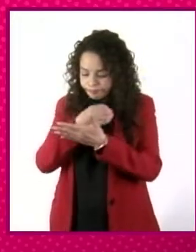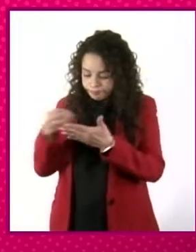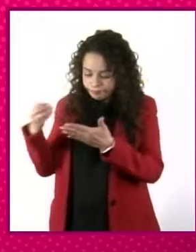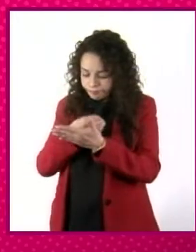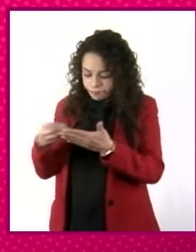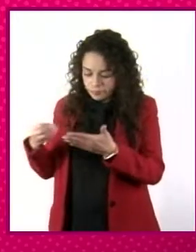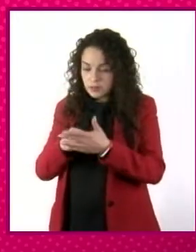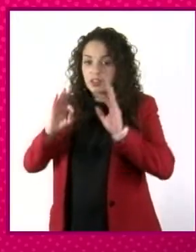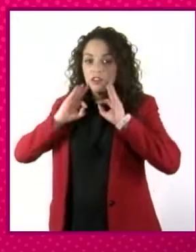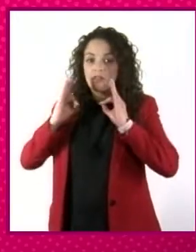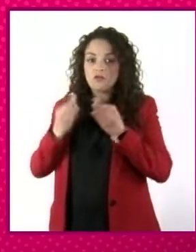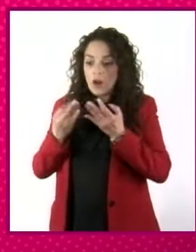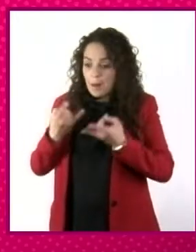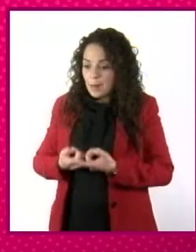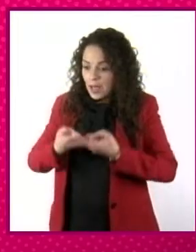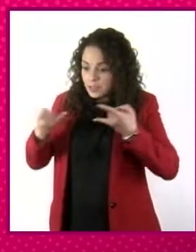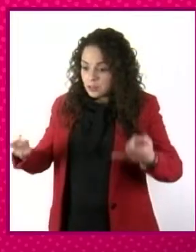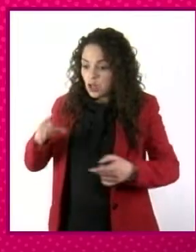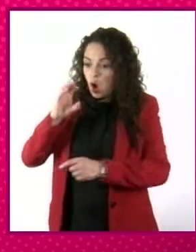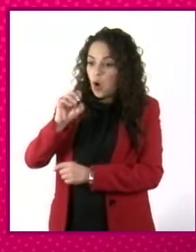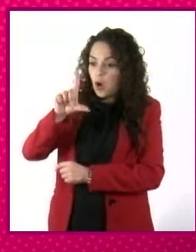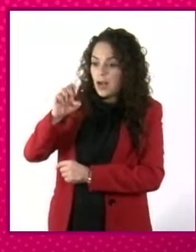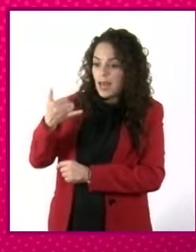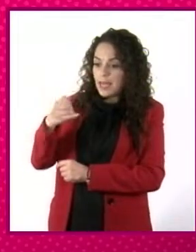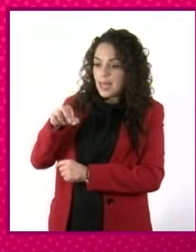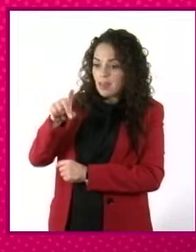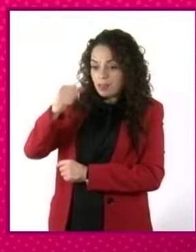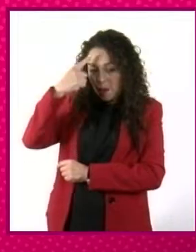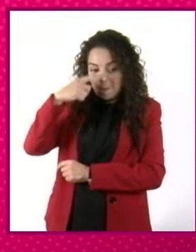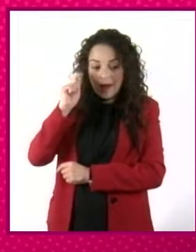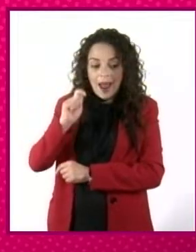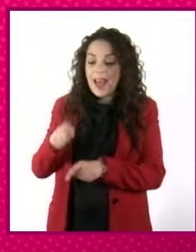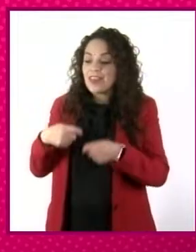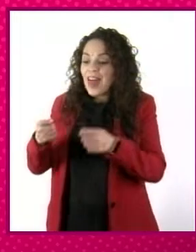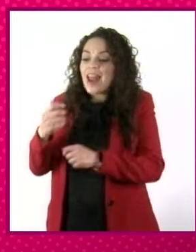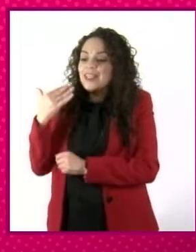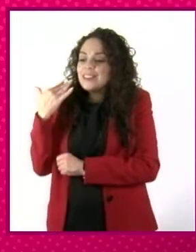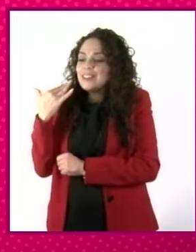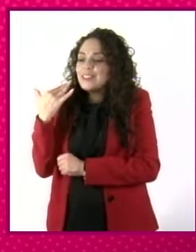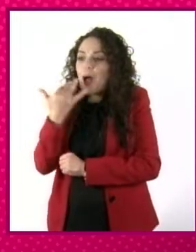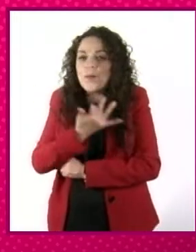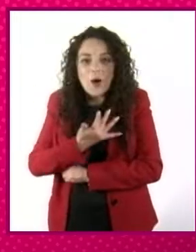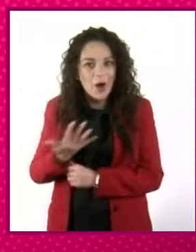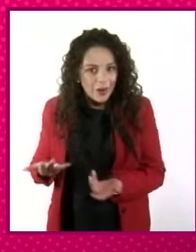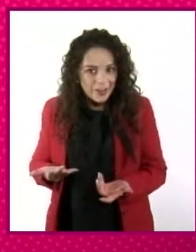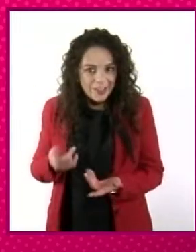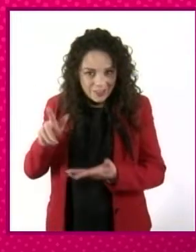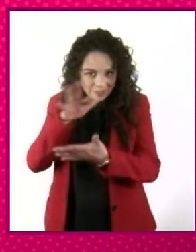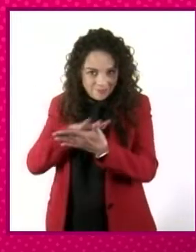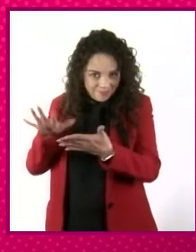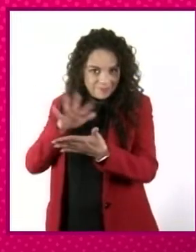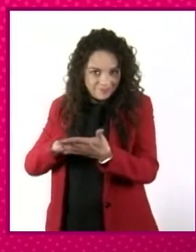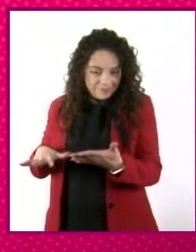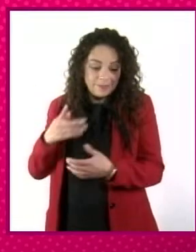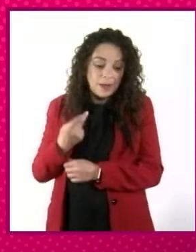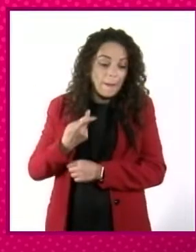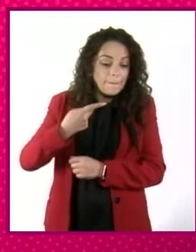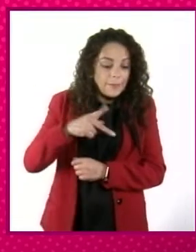historia, a manera de leyenda, si quieres, para darle sabor a esta narrativa, pero que sin duda es